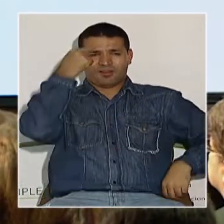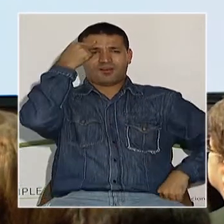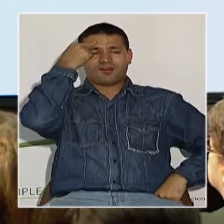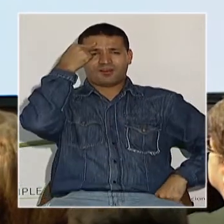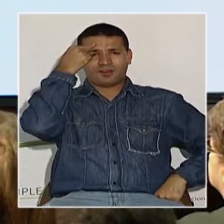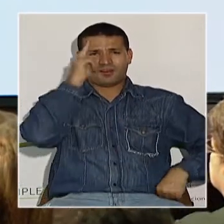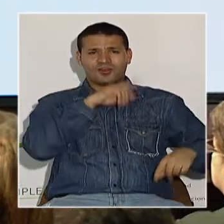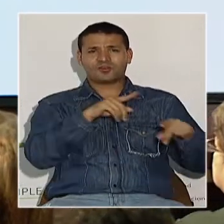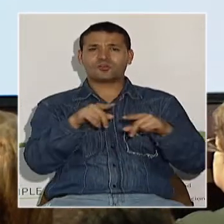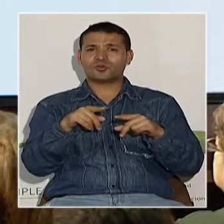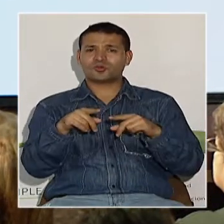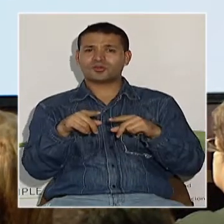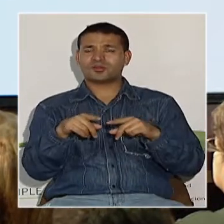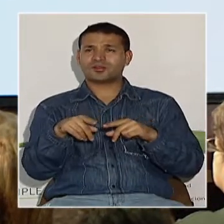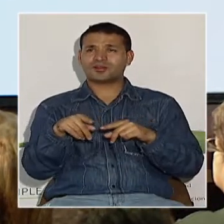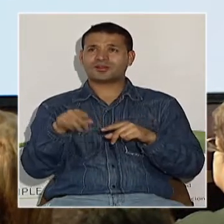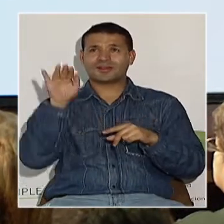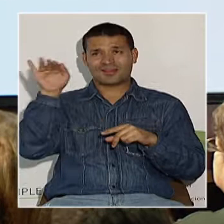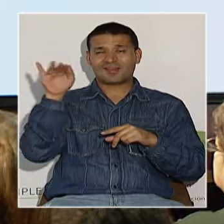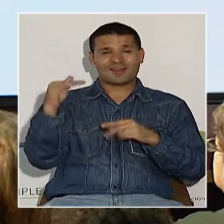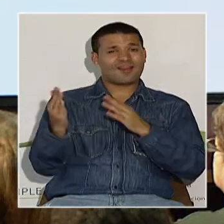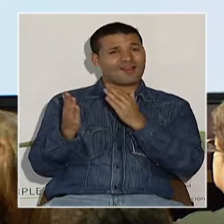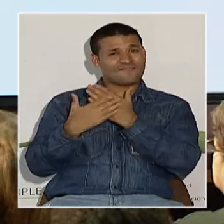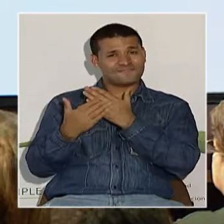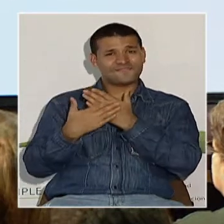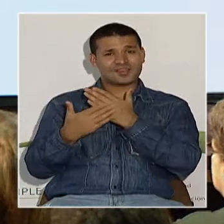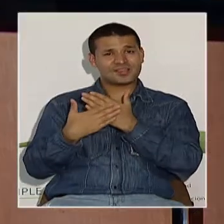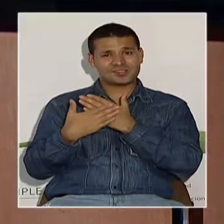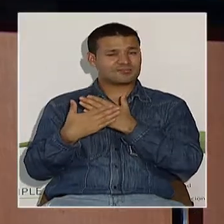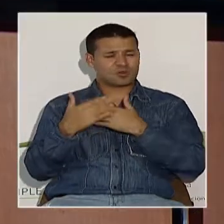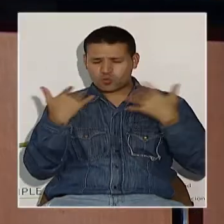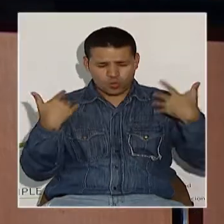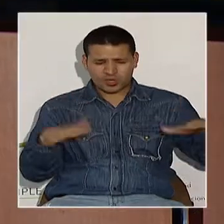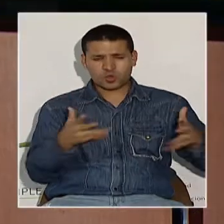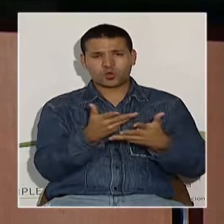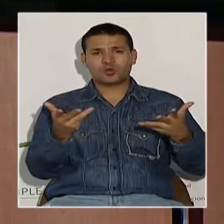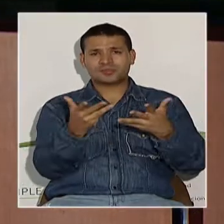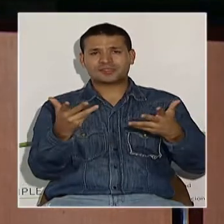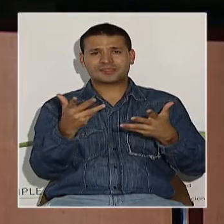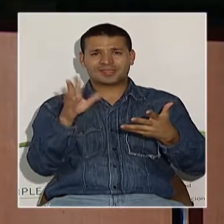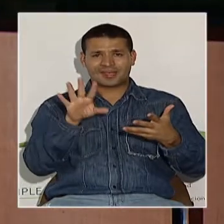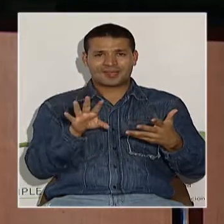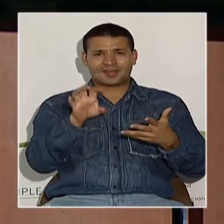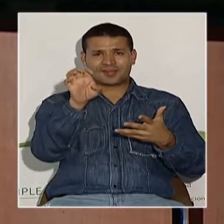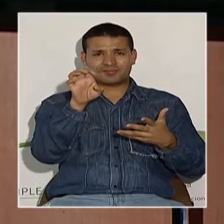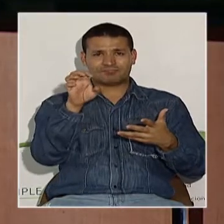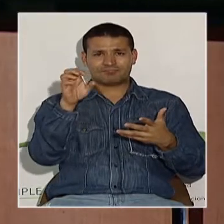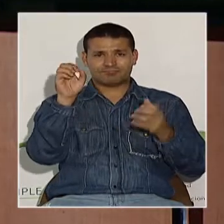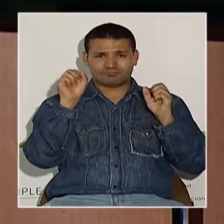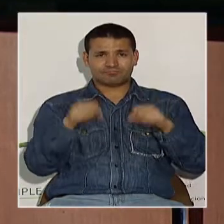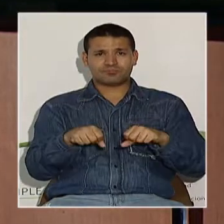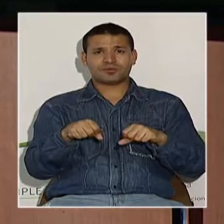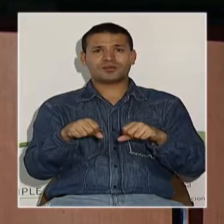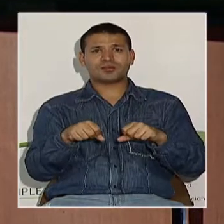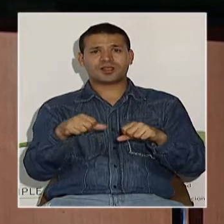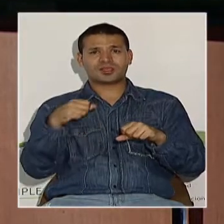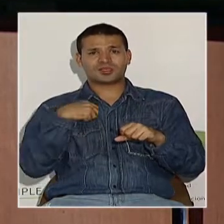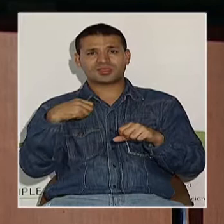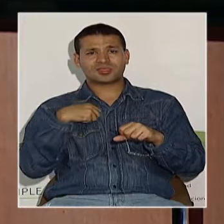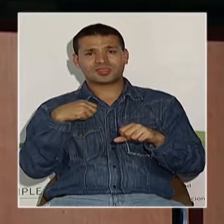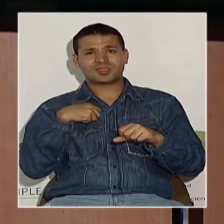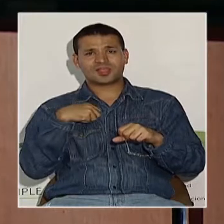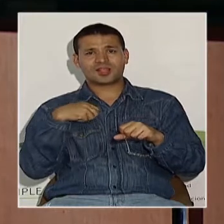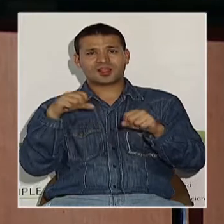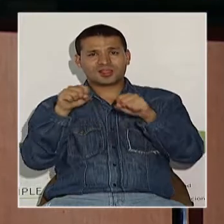dicen, dígame lo que sea, pero no me diga que tiene un cáncer. Entonces yo le digo, entonces le puedo decir que tiene una neoplasia maligna